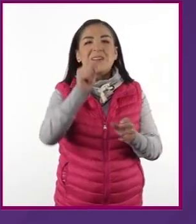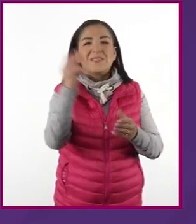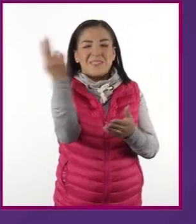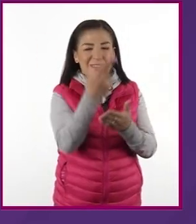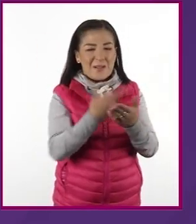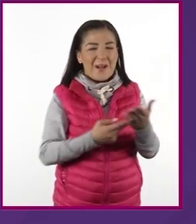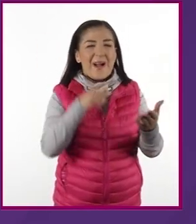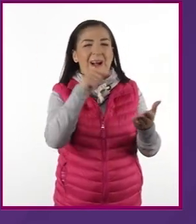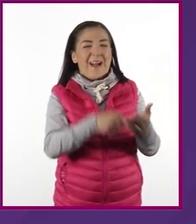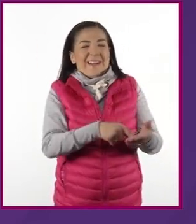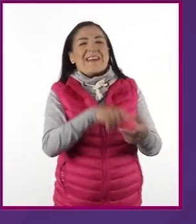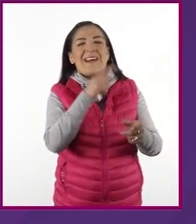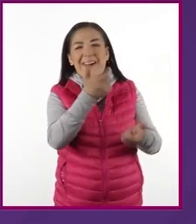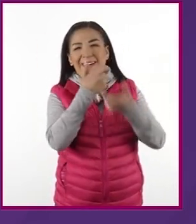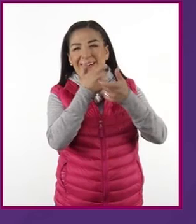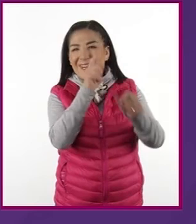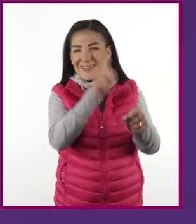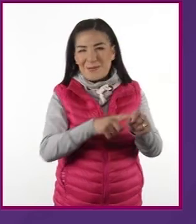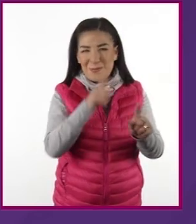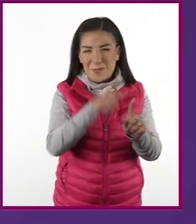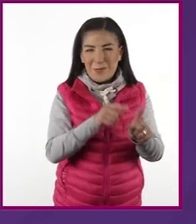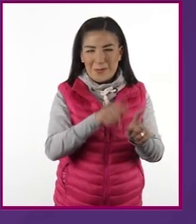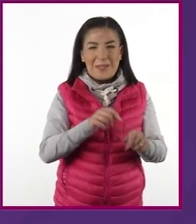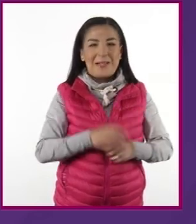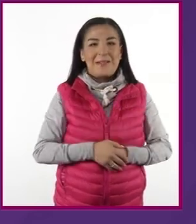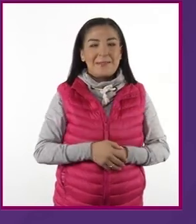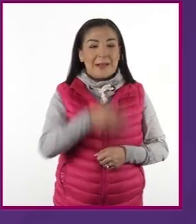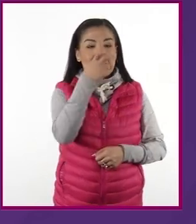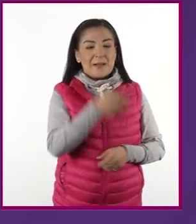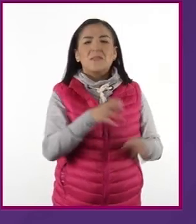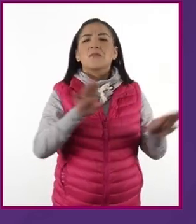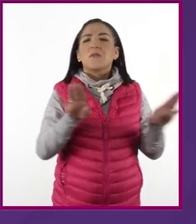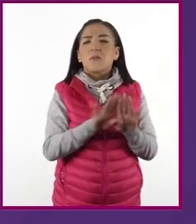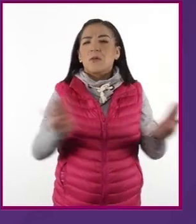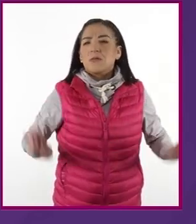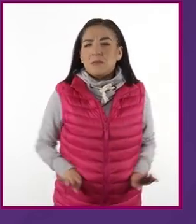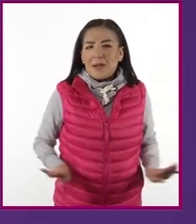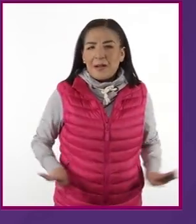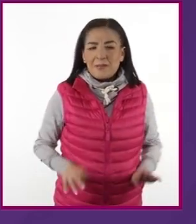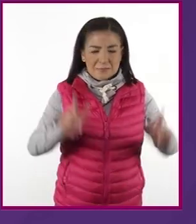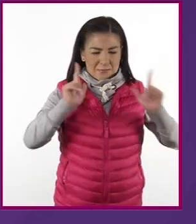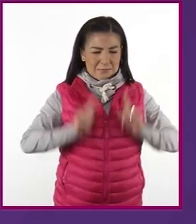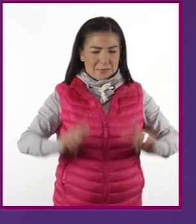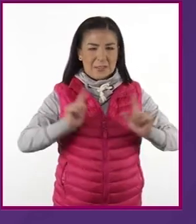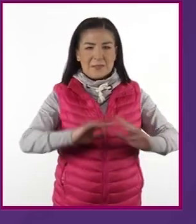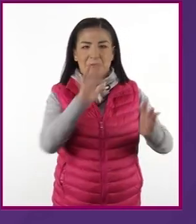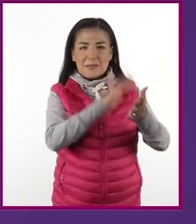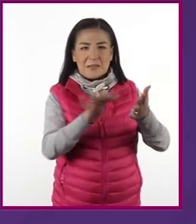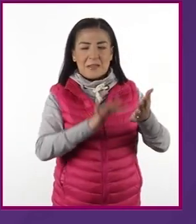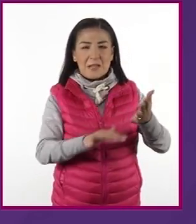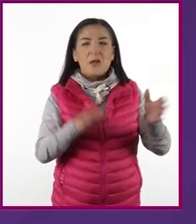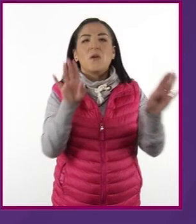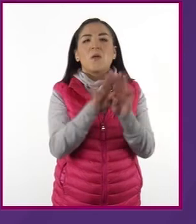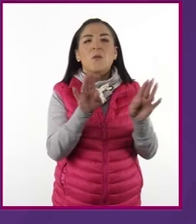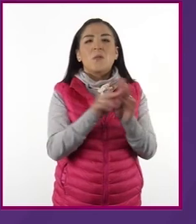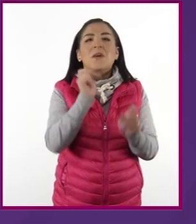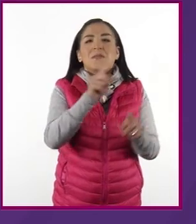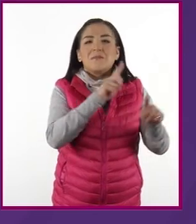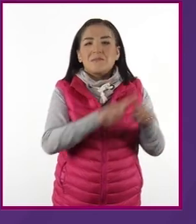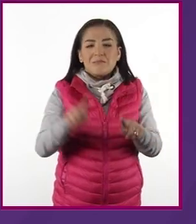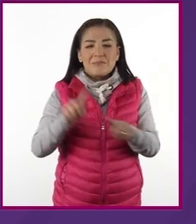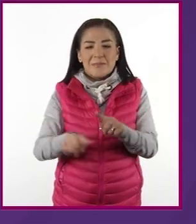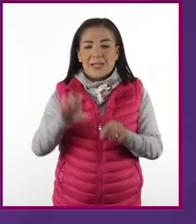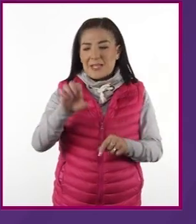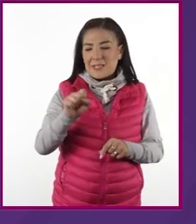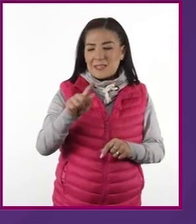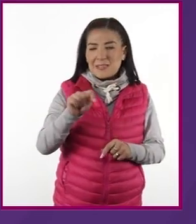una característica del género policial es que maneja estereotipos para hacerlos saltar